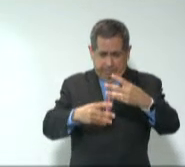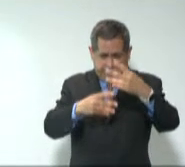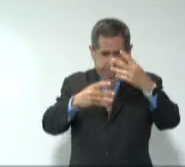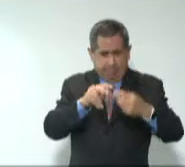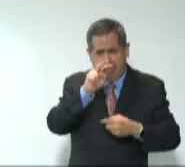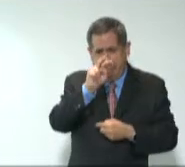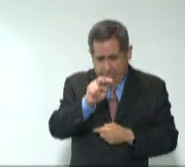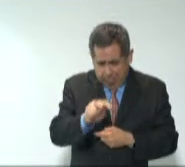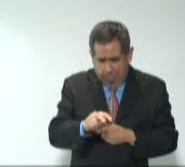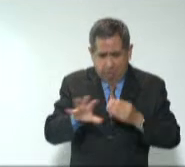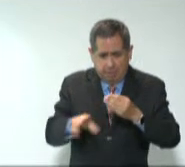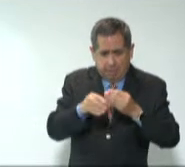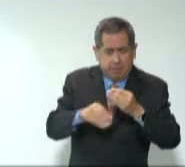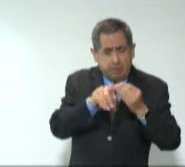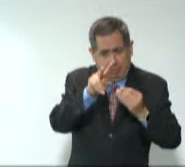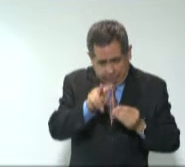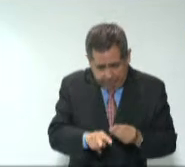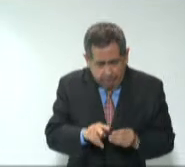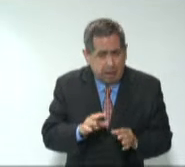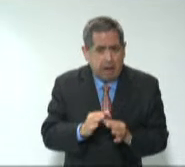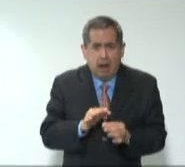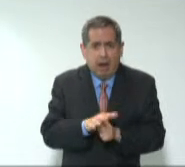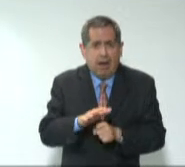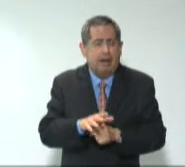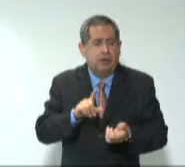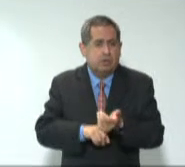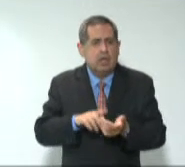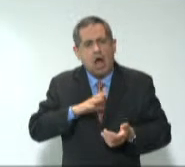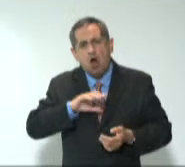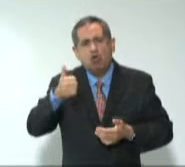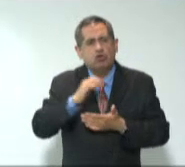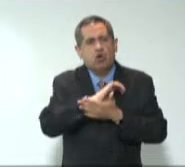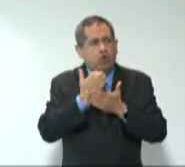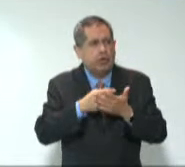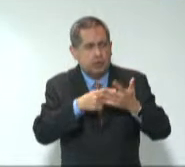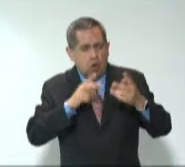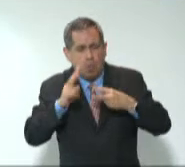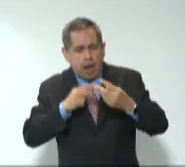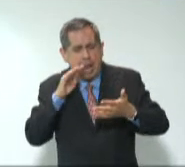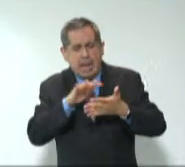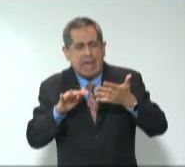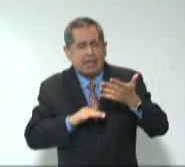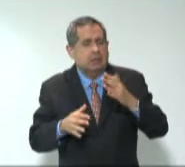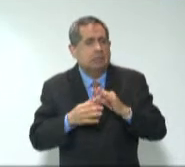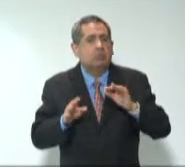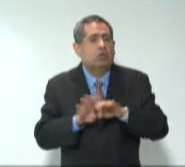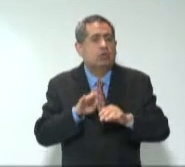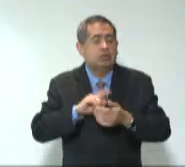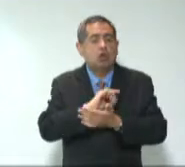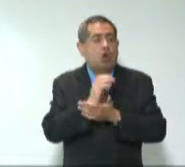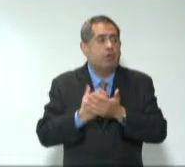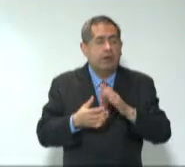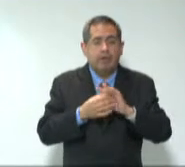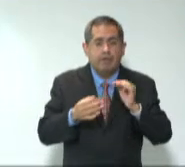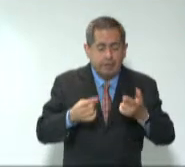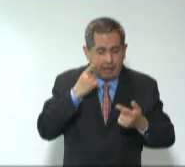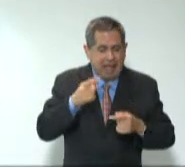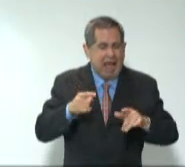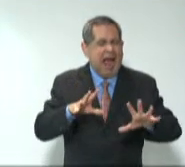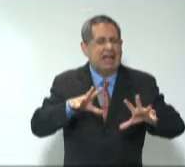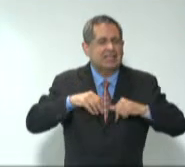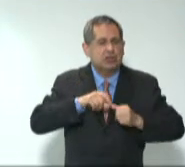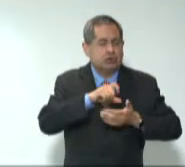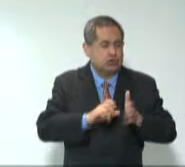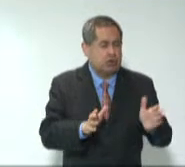conocer los anexos técnicos y otro contrato de verdad Bueno este lo voy a leer porque finalmente es un contrato para que sea adquisición de